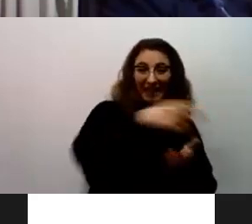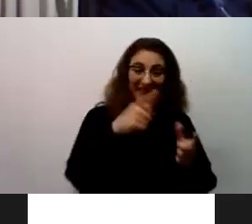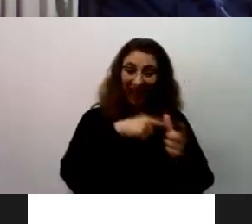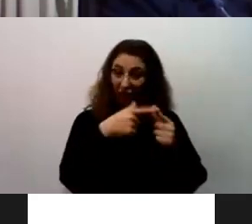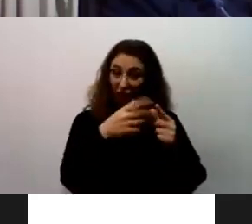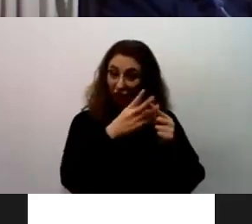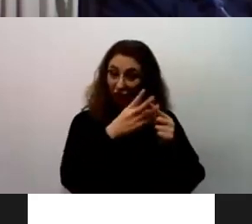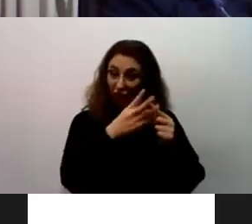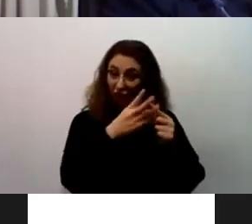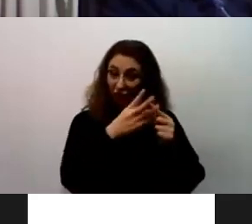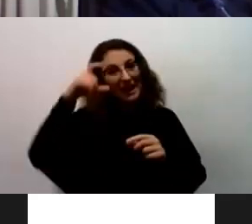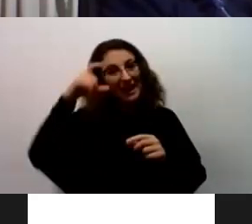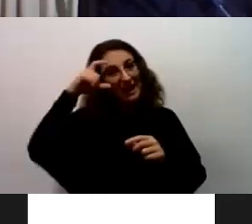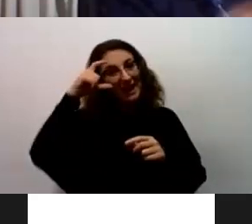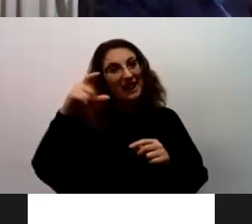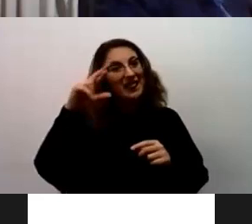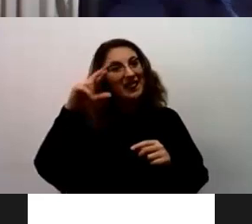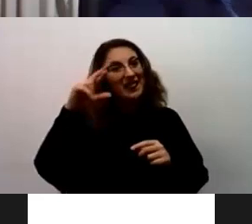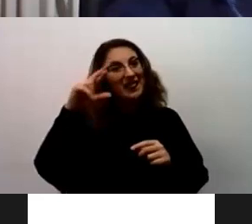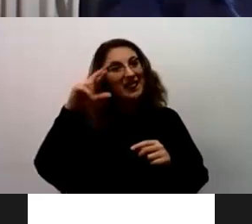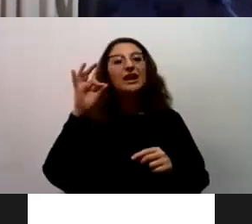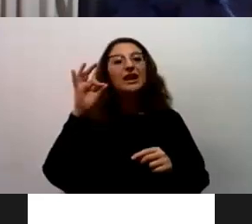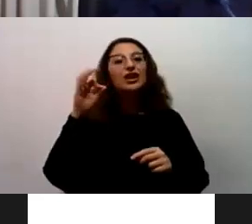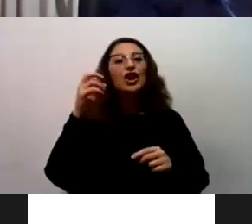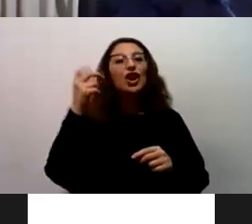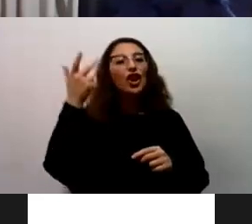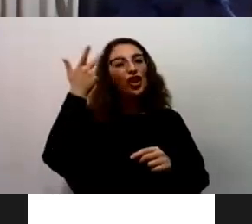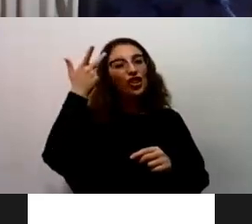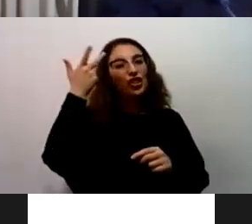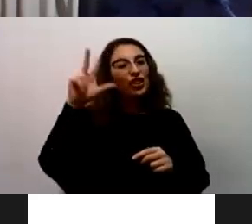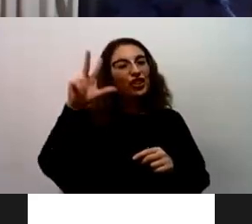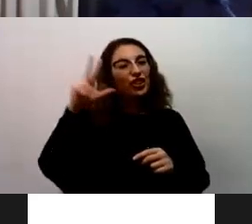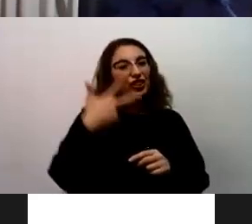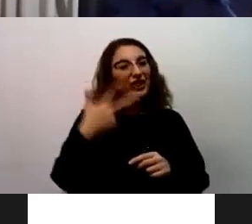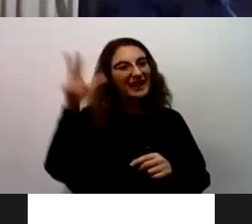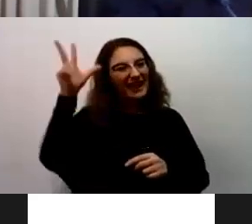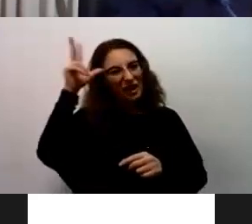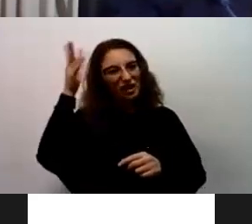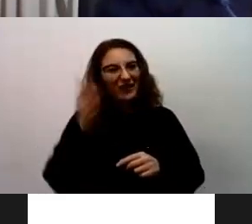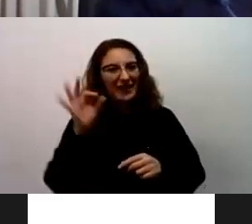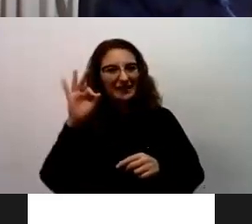decreto 38/04 es que se les otorguen las plazas más cercanas a